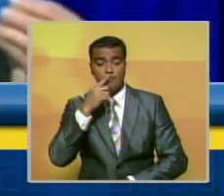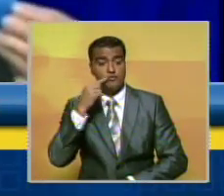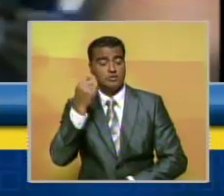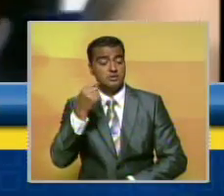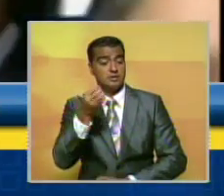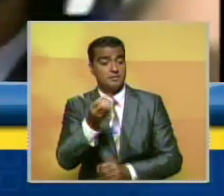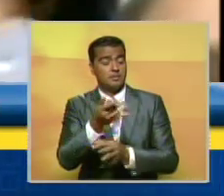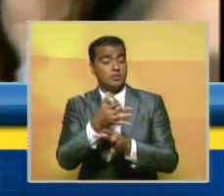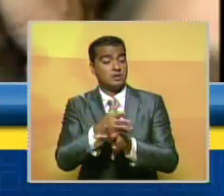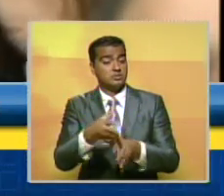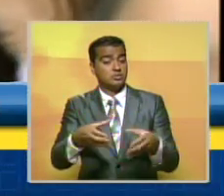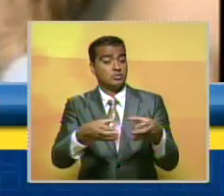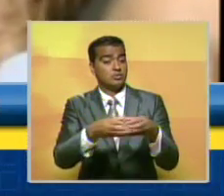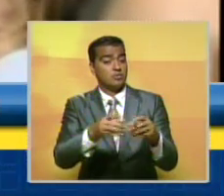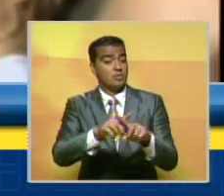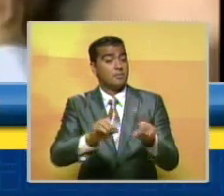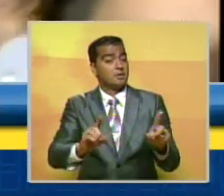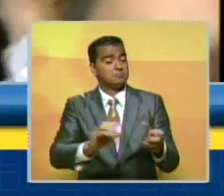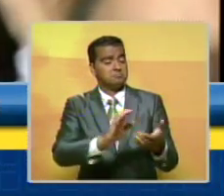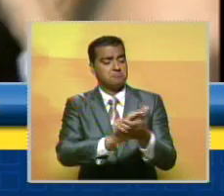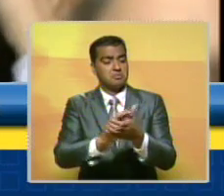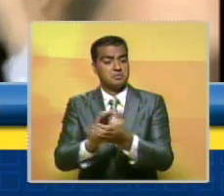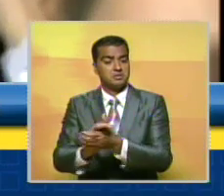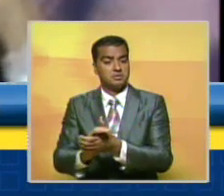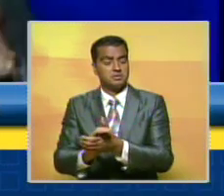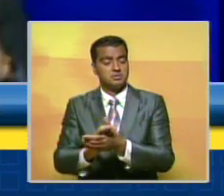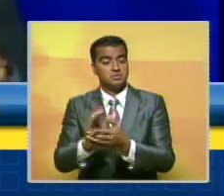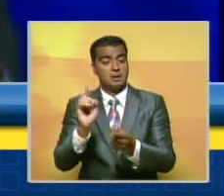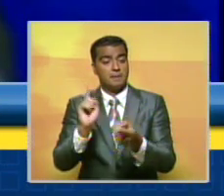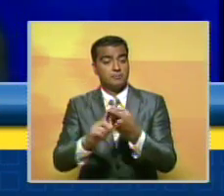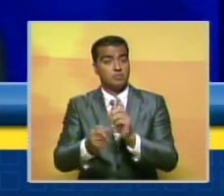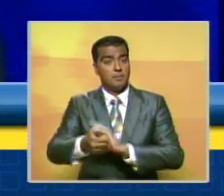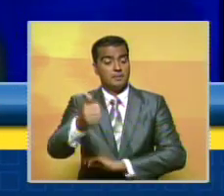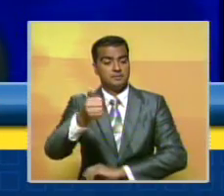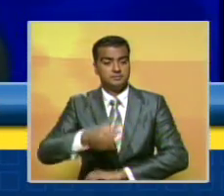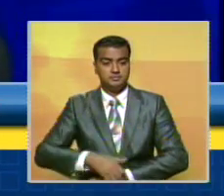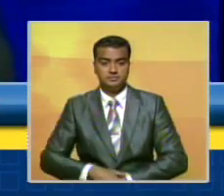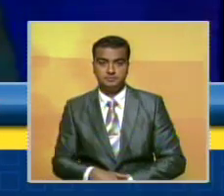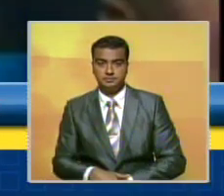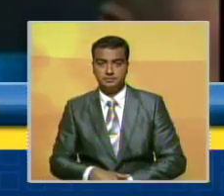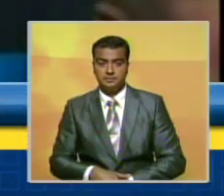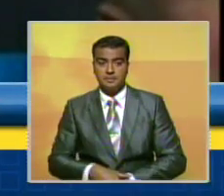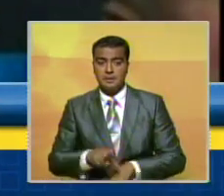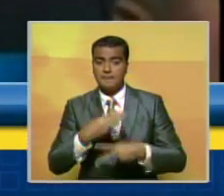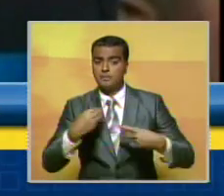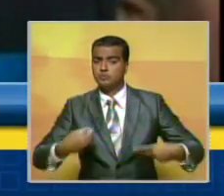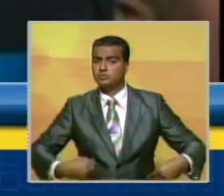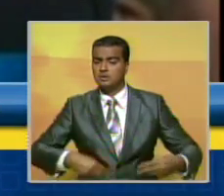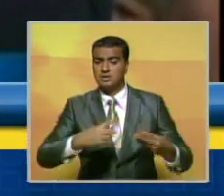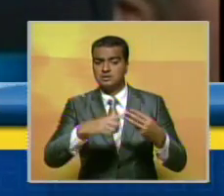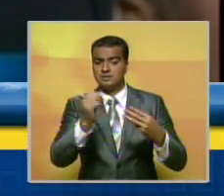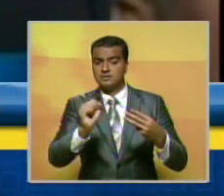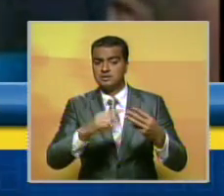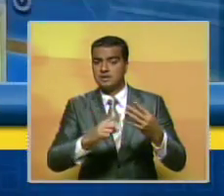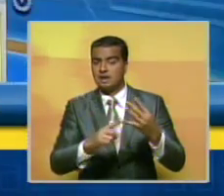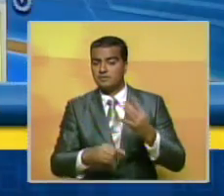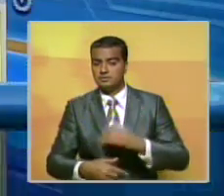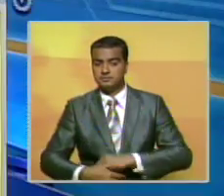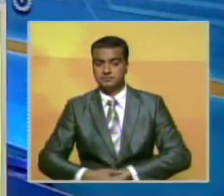los partidos de su grupo, pero como amistosos y sin sumar puntos. Los galos quedaron emparejados con Portugal, Dinamarca, Serbia, Armenia y Albania.